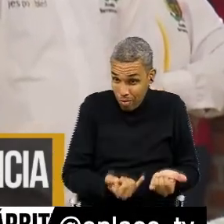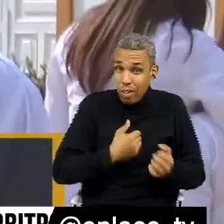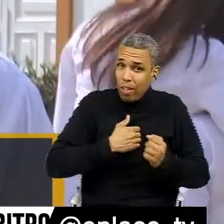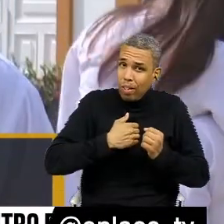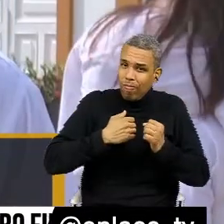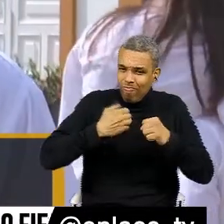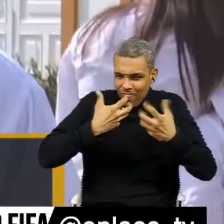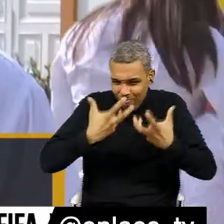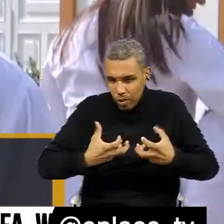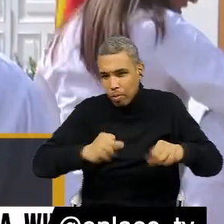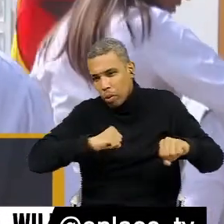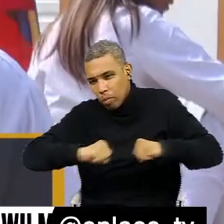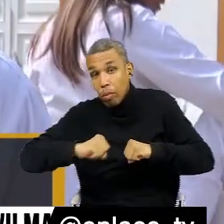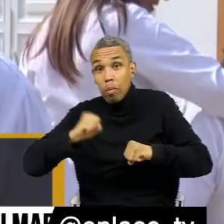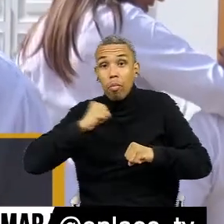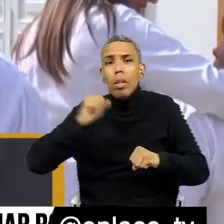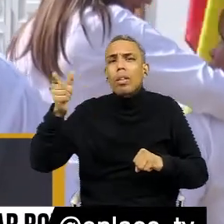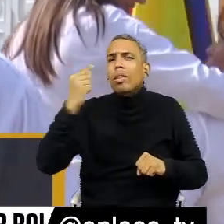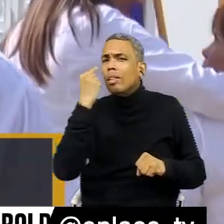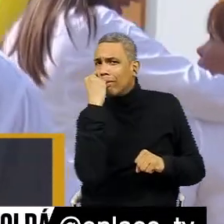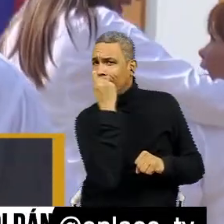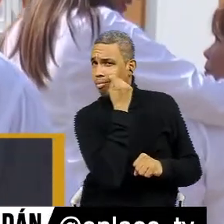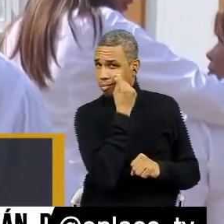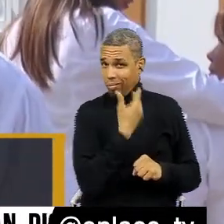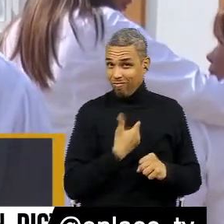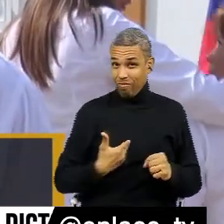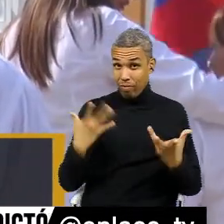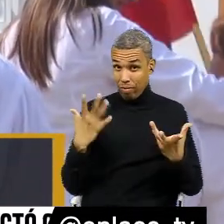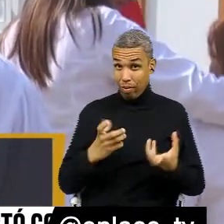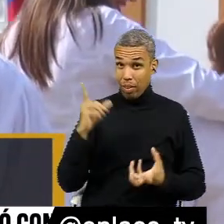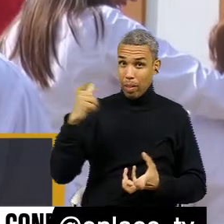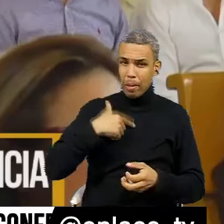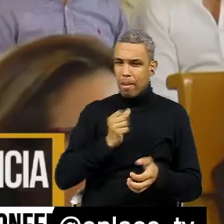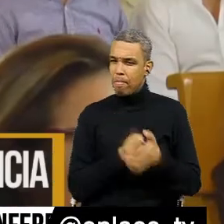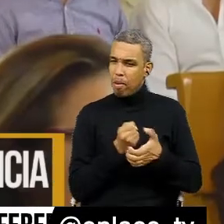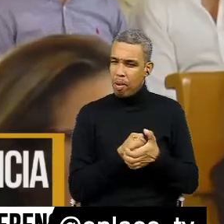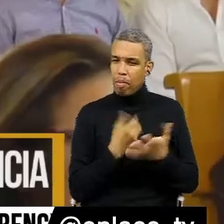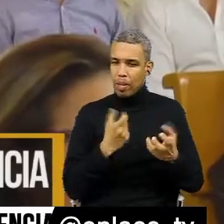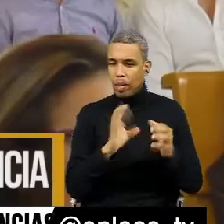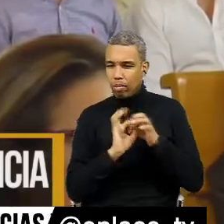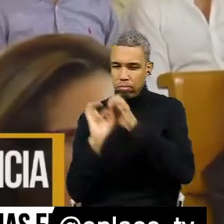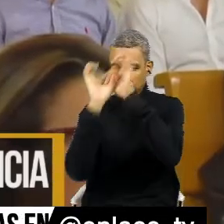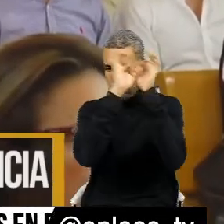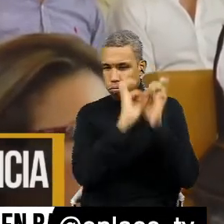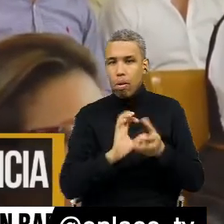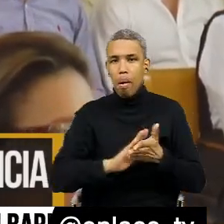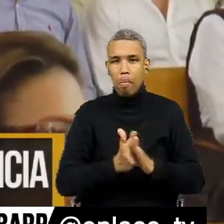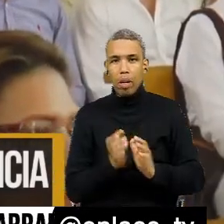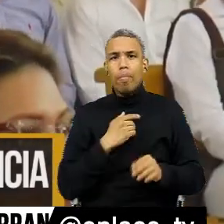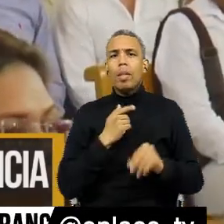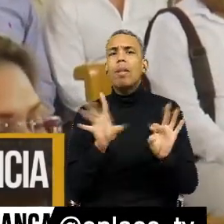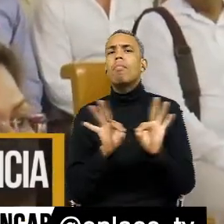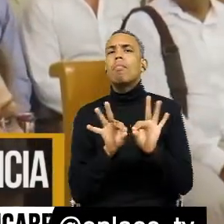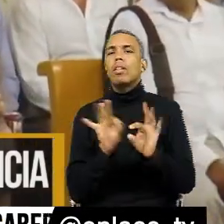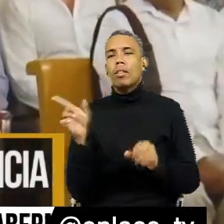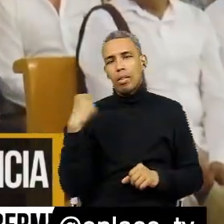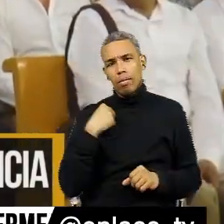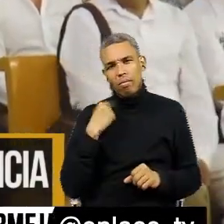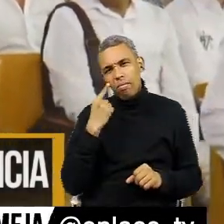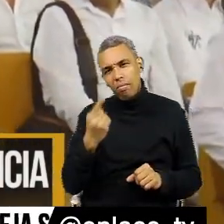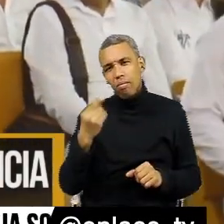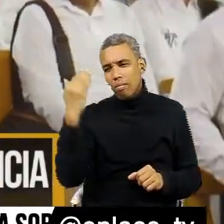nunca, sobre todo el gobierno nacional, está luchando por consolidar. En este espacio religioso se recordó la firma del Acta de